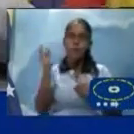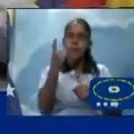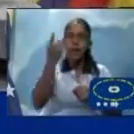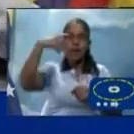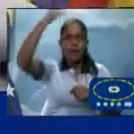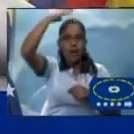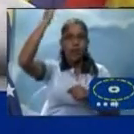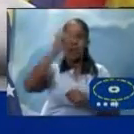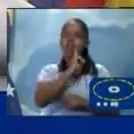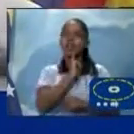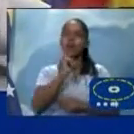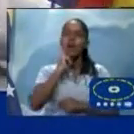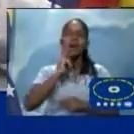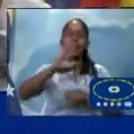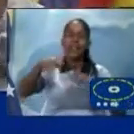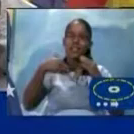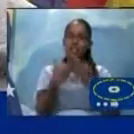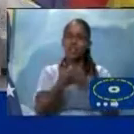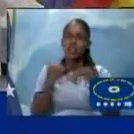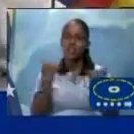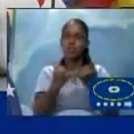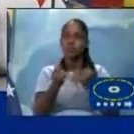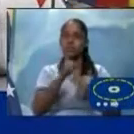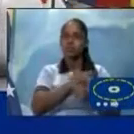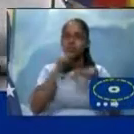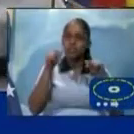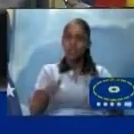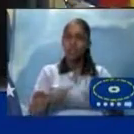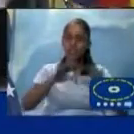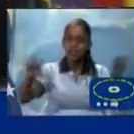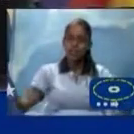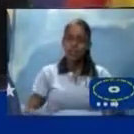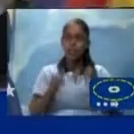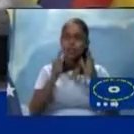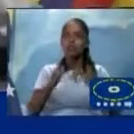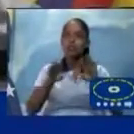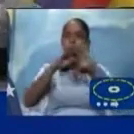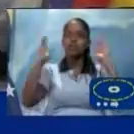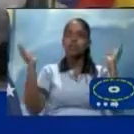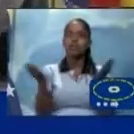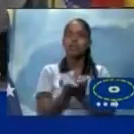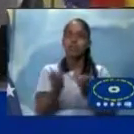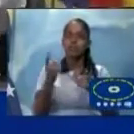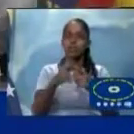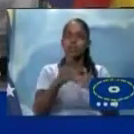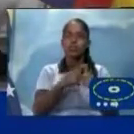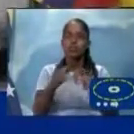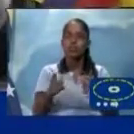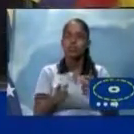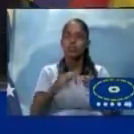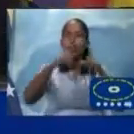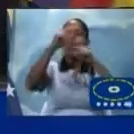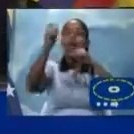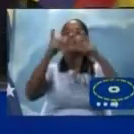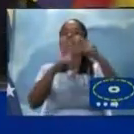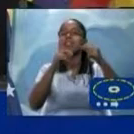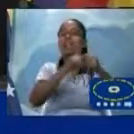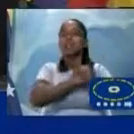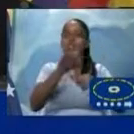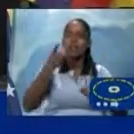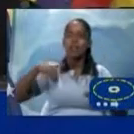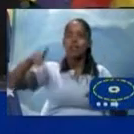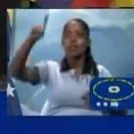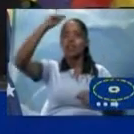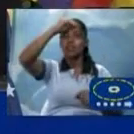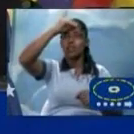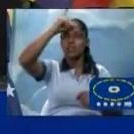de Israel hasta el último rey que es el Salvador del mundo. Vamos a ponerle aquí la estrella de David. Le puso